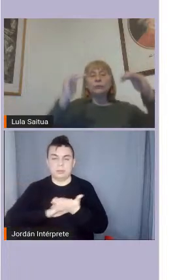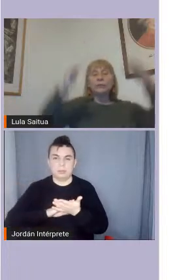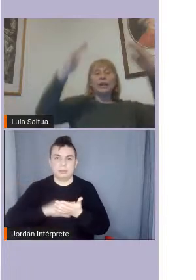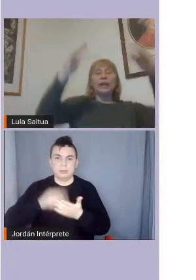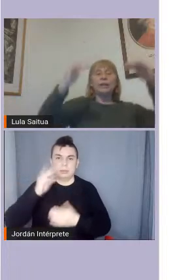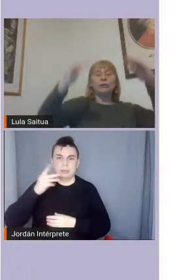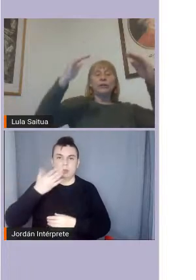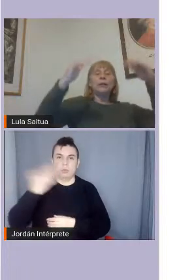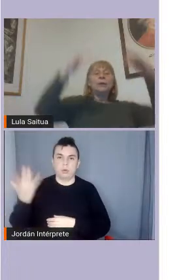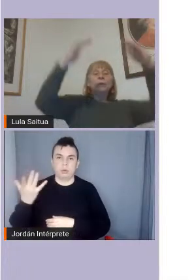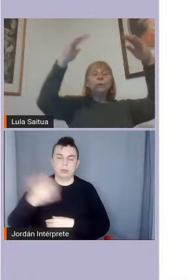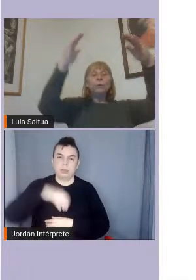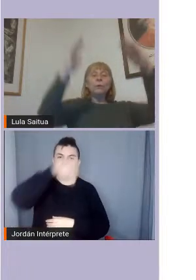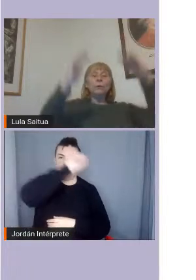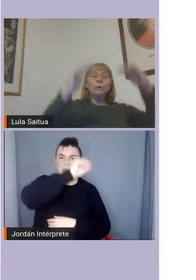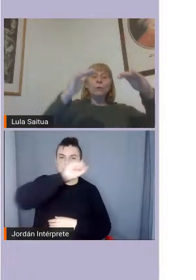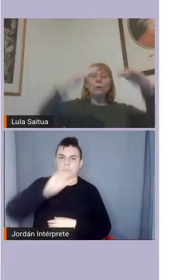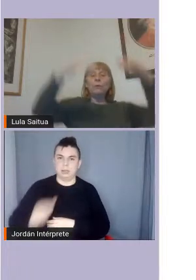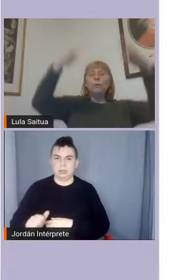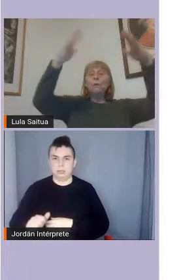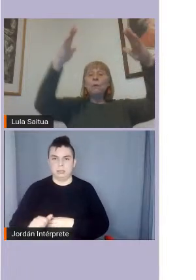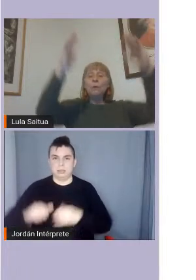un saltito entre las notas.